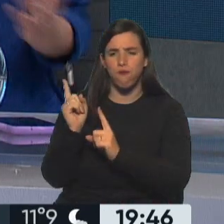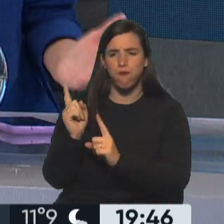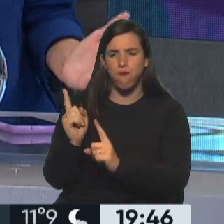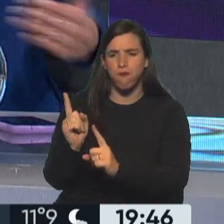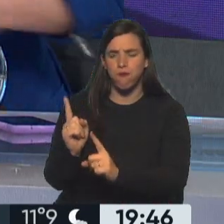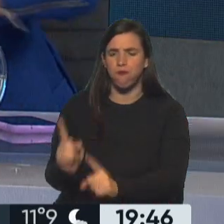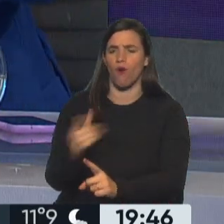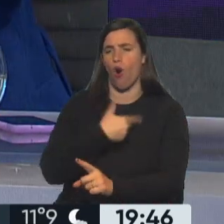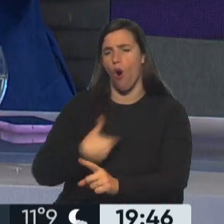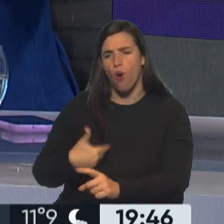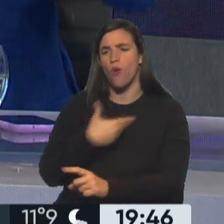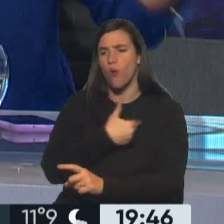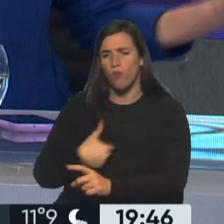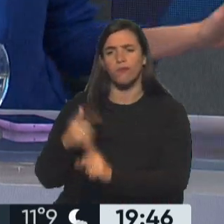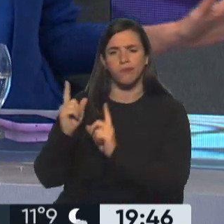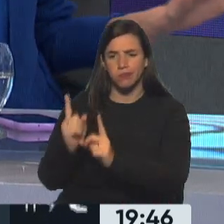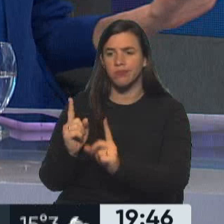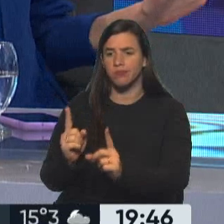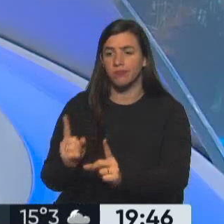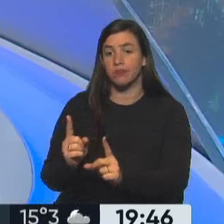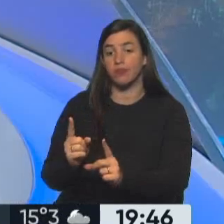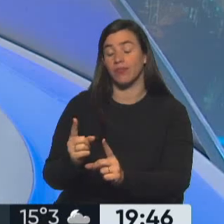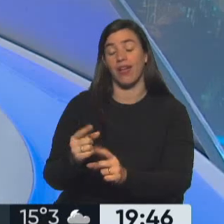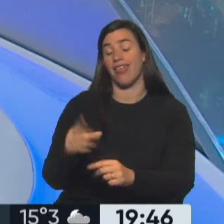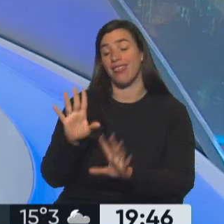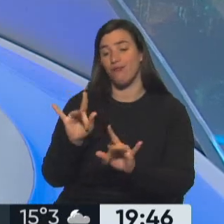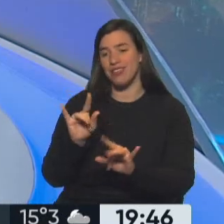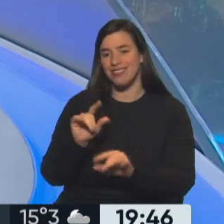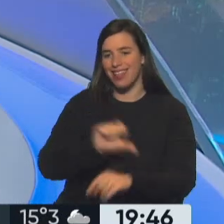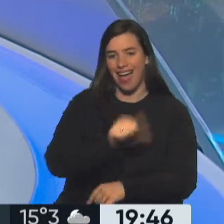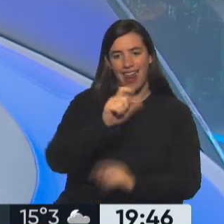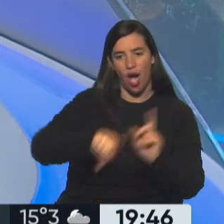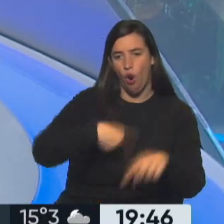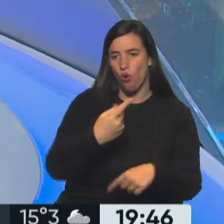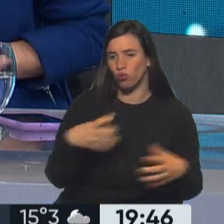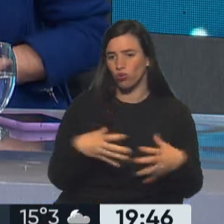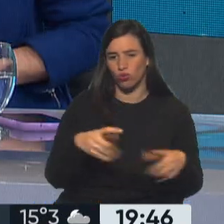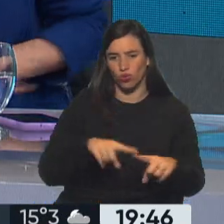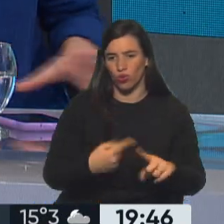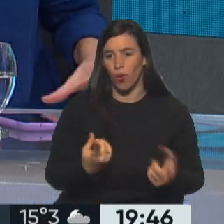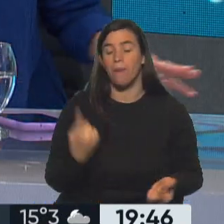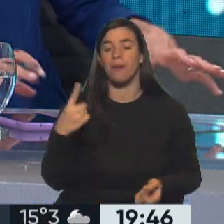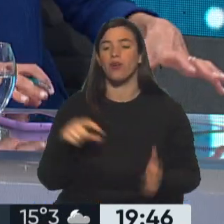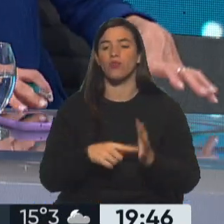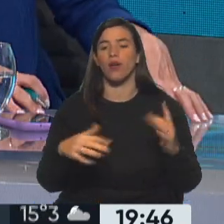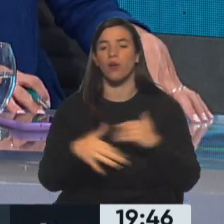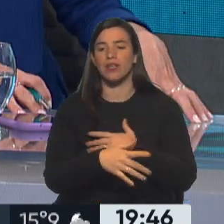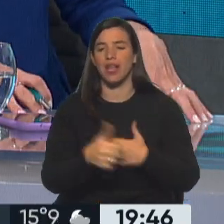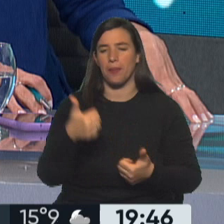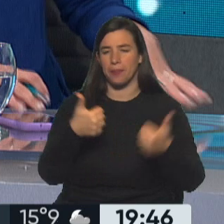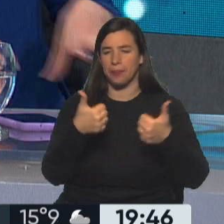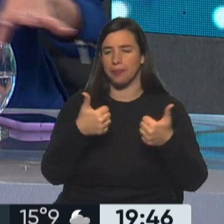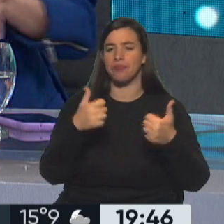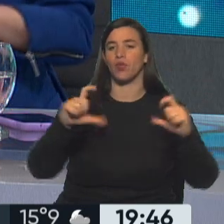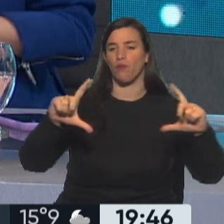Esto es así. Vayas al lado de la grieta que vayas. Ahora, la ciudad de Buenos Aires se está dirimiendo, tiene ahí, se sacó una foto,